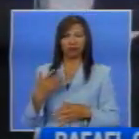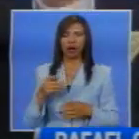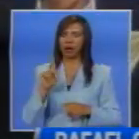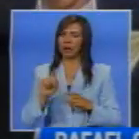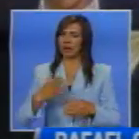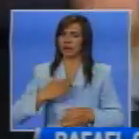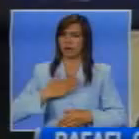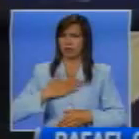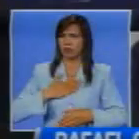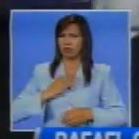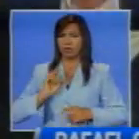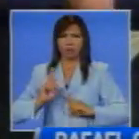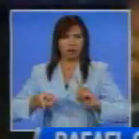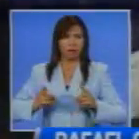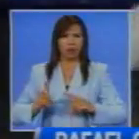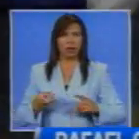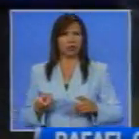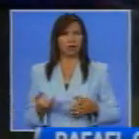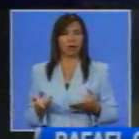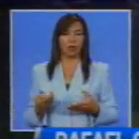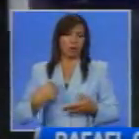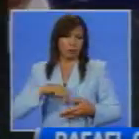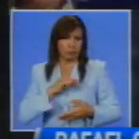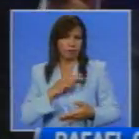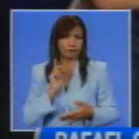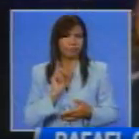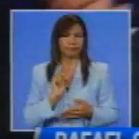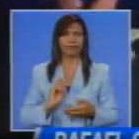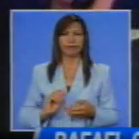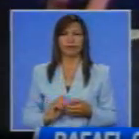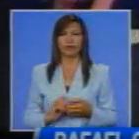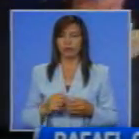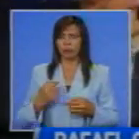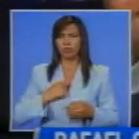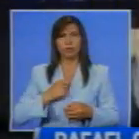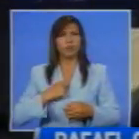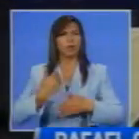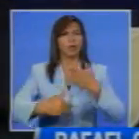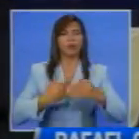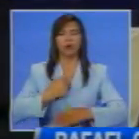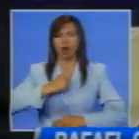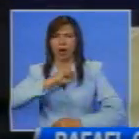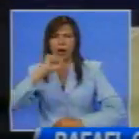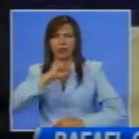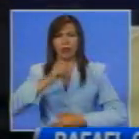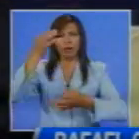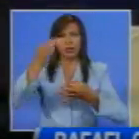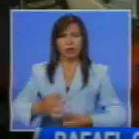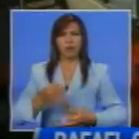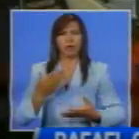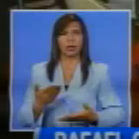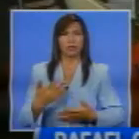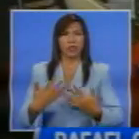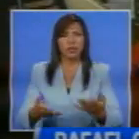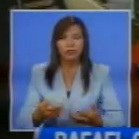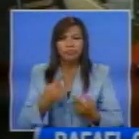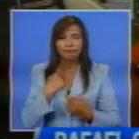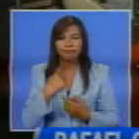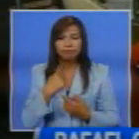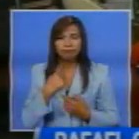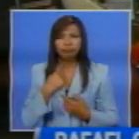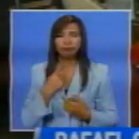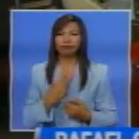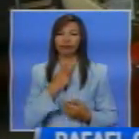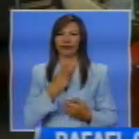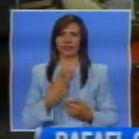dueños, me incluyo si quieren, nos creíamos dueños de este proceso. La franquicia cuando, que o sea, el fin mismo de este proceso, cuando